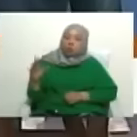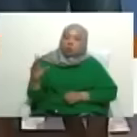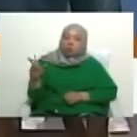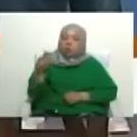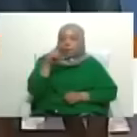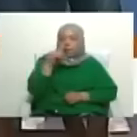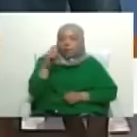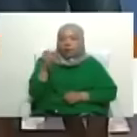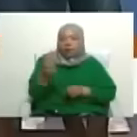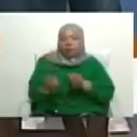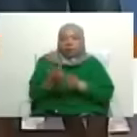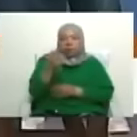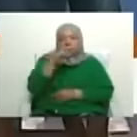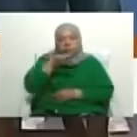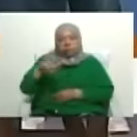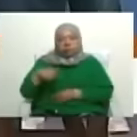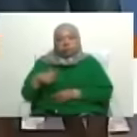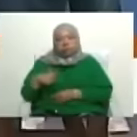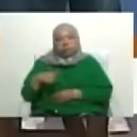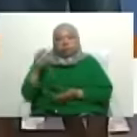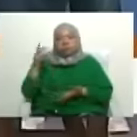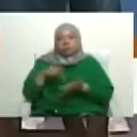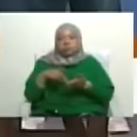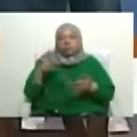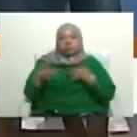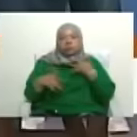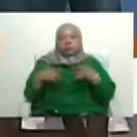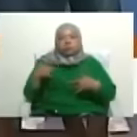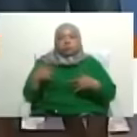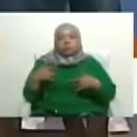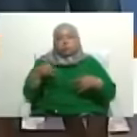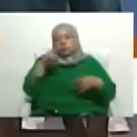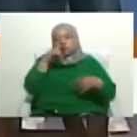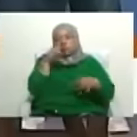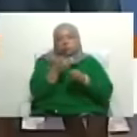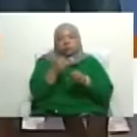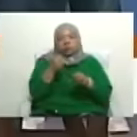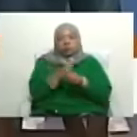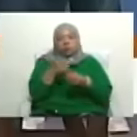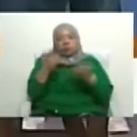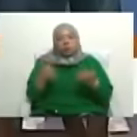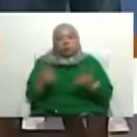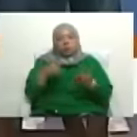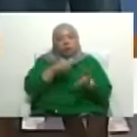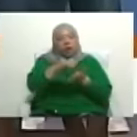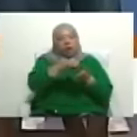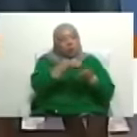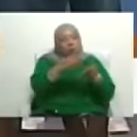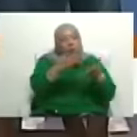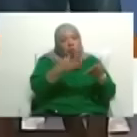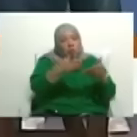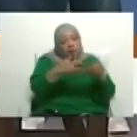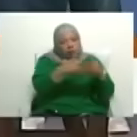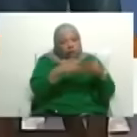medio. Ah, parece que sí tenían nexos con agentes de la CIA en Miami.